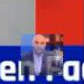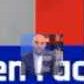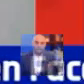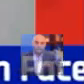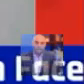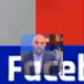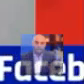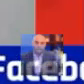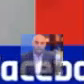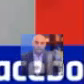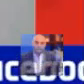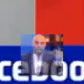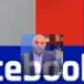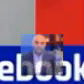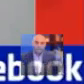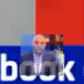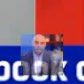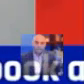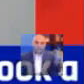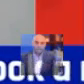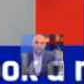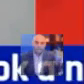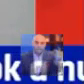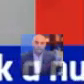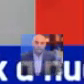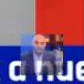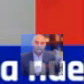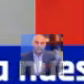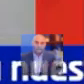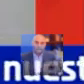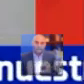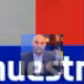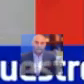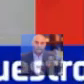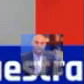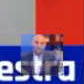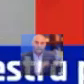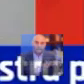qué interesante, todo le sale bien a López Obrador.